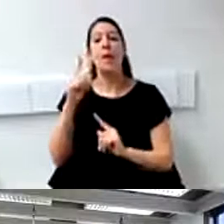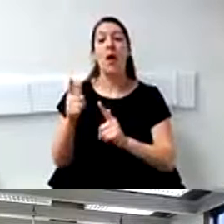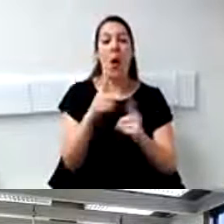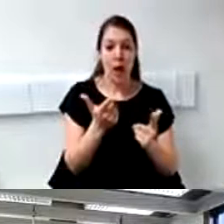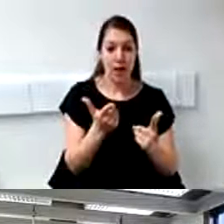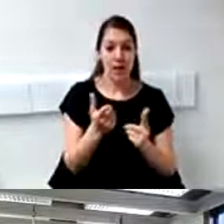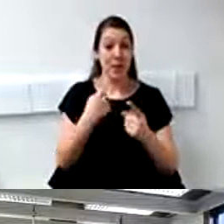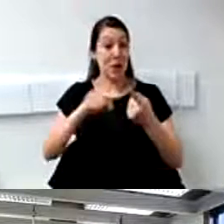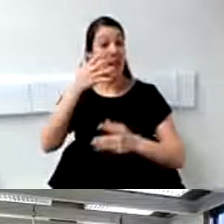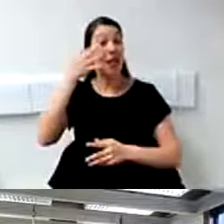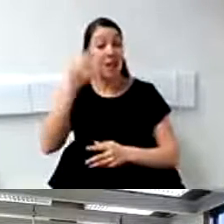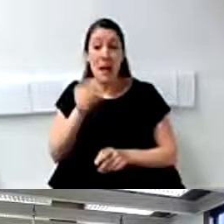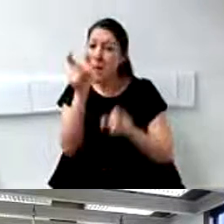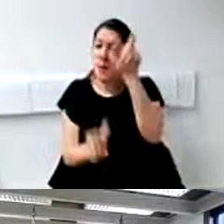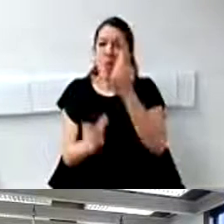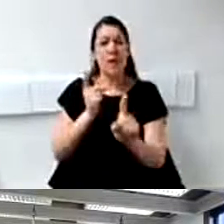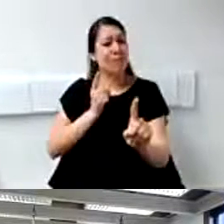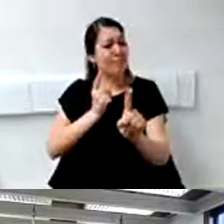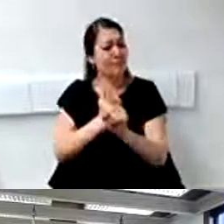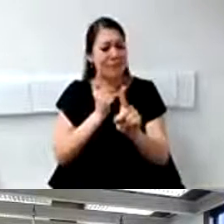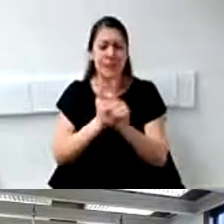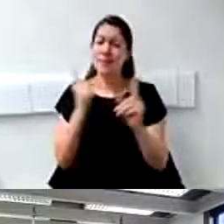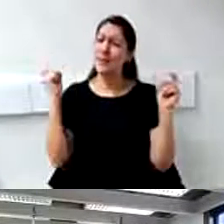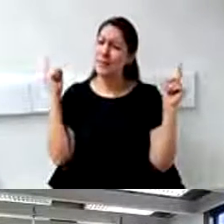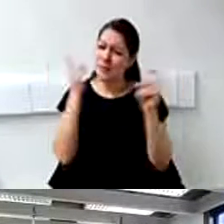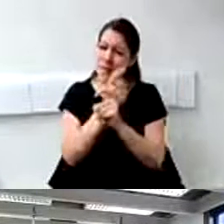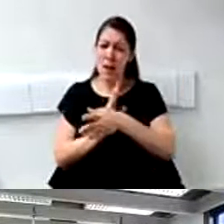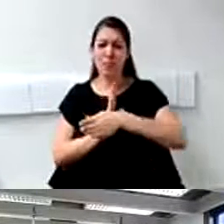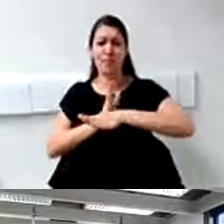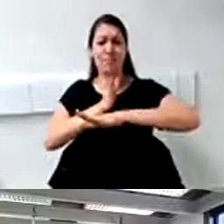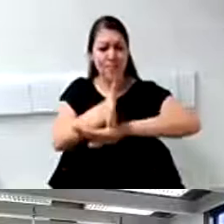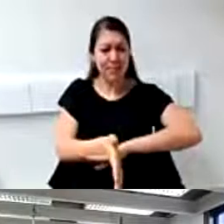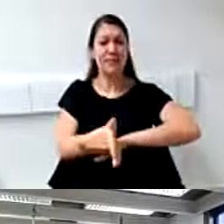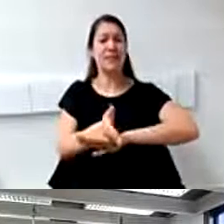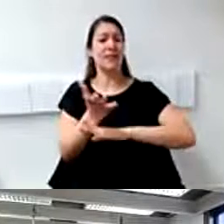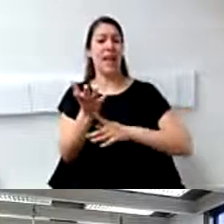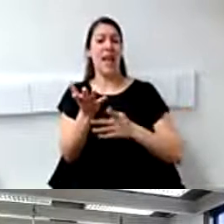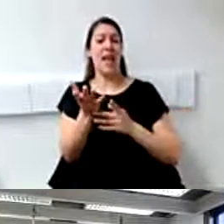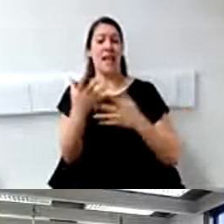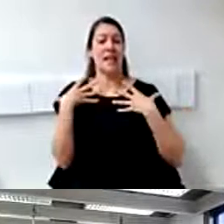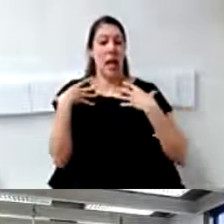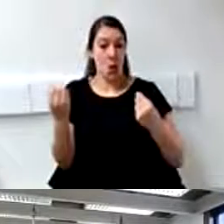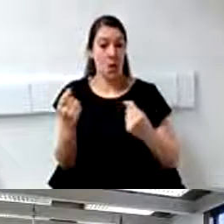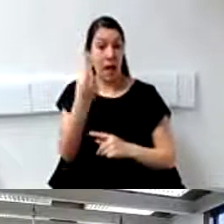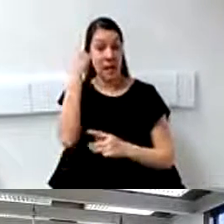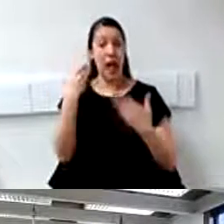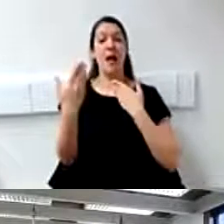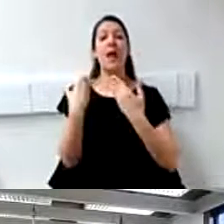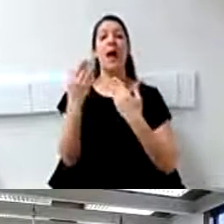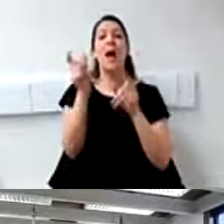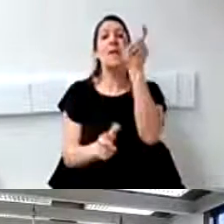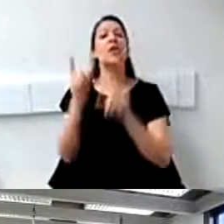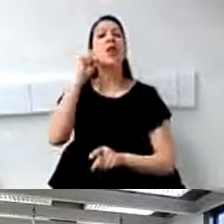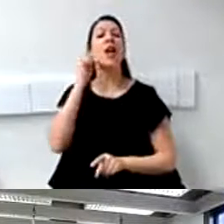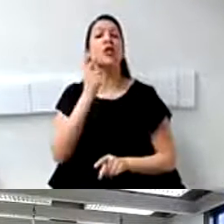tiene serias dificultades para acceder. Ayer se decía, ¿dónde se atienden las personas sordas? ¿Dónde se atienden